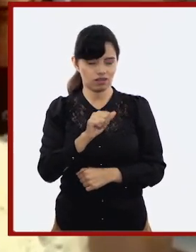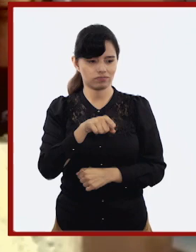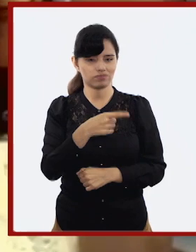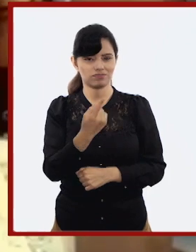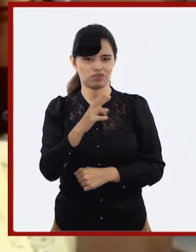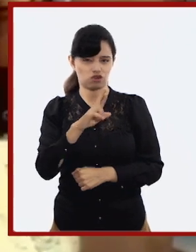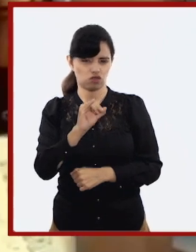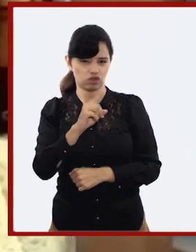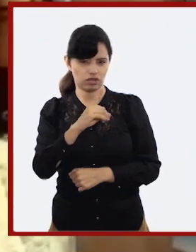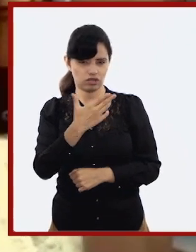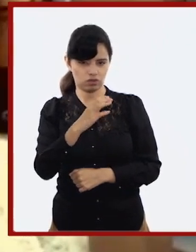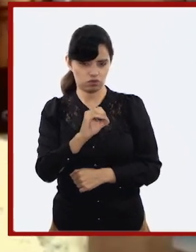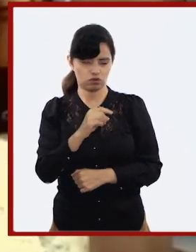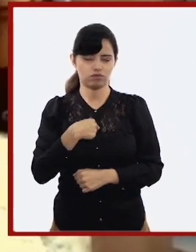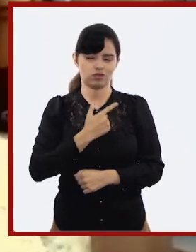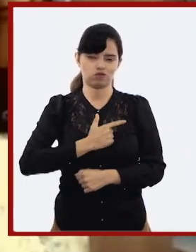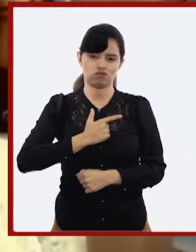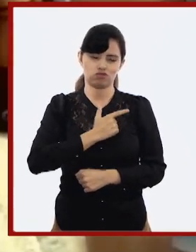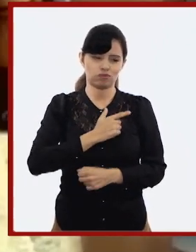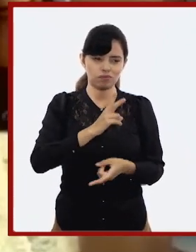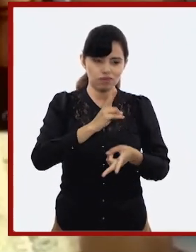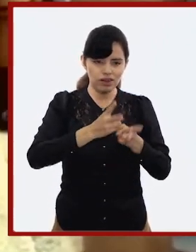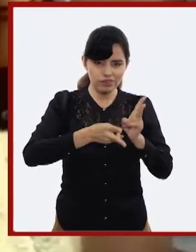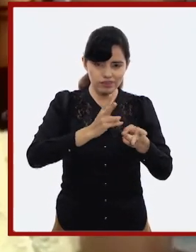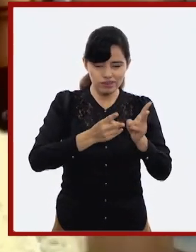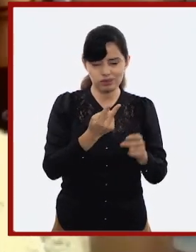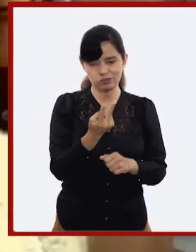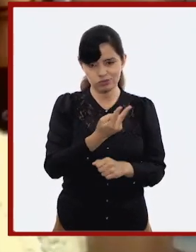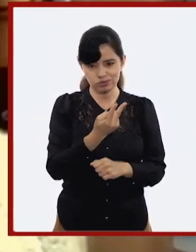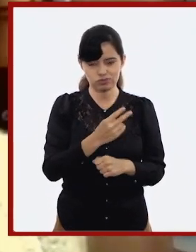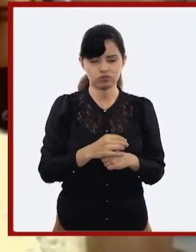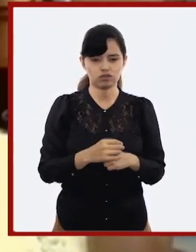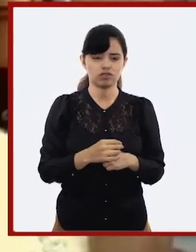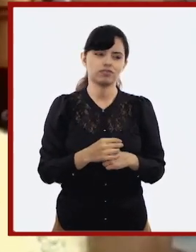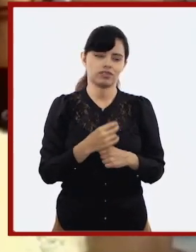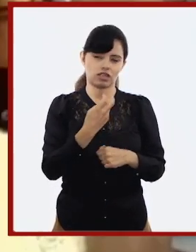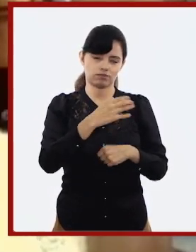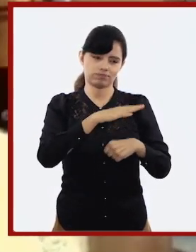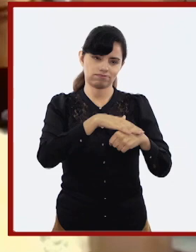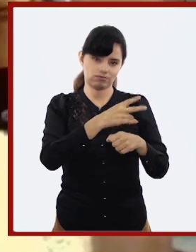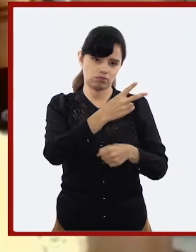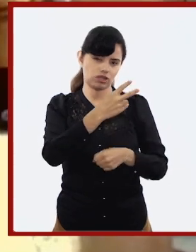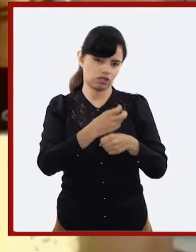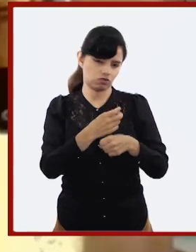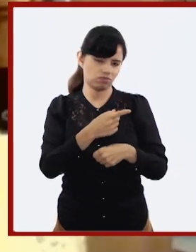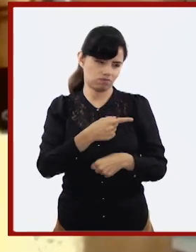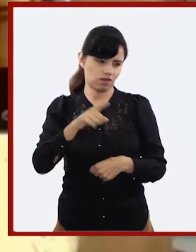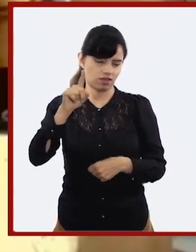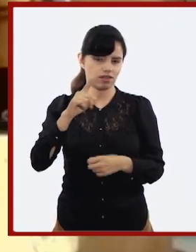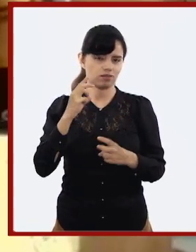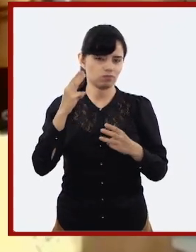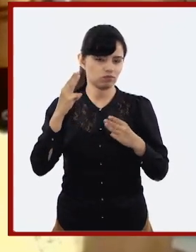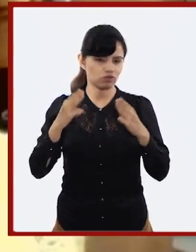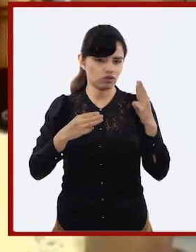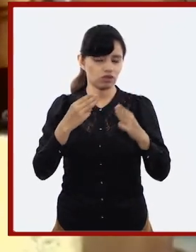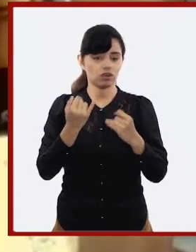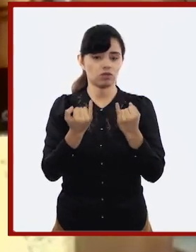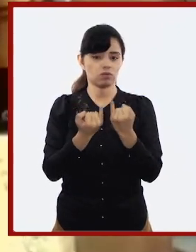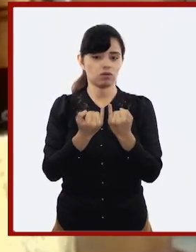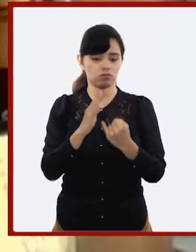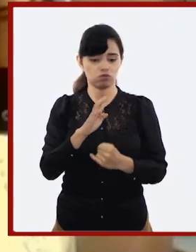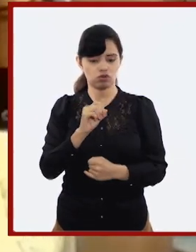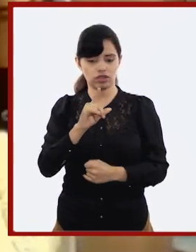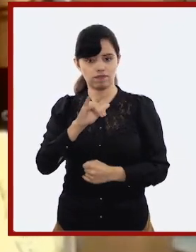mucho gusto pues platicar con ustedes y les hacemos esta invitación para que vayan a Bolivia